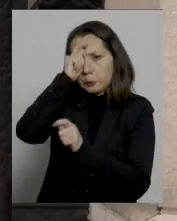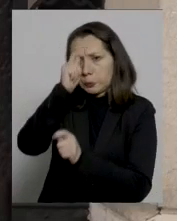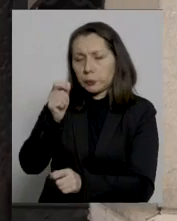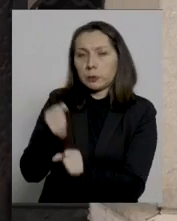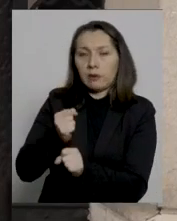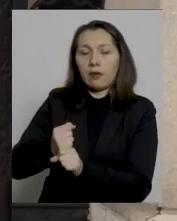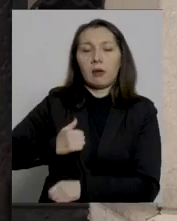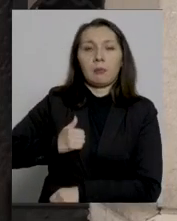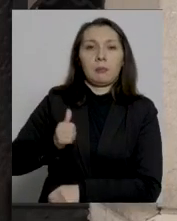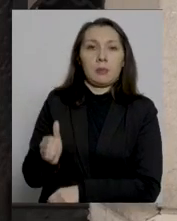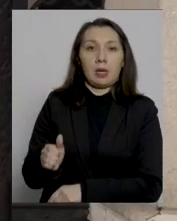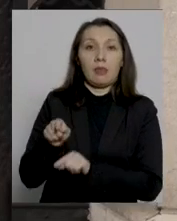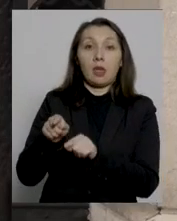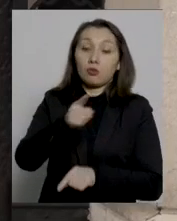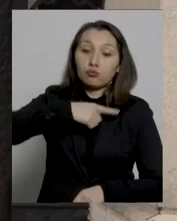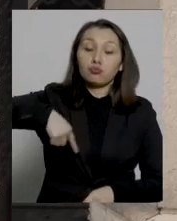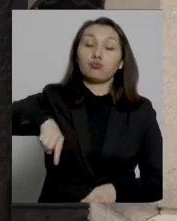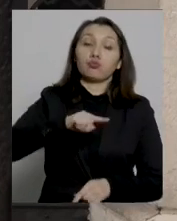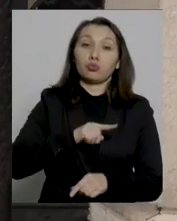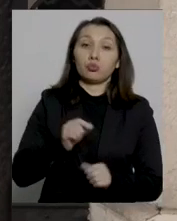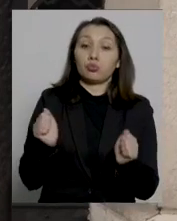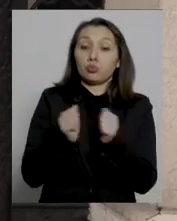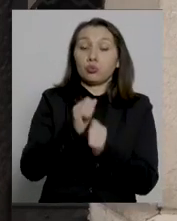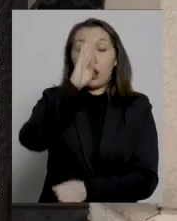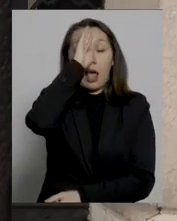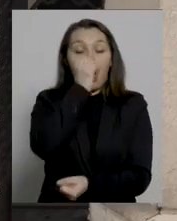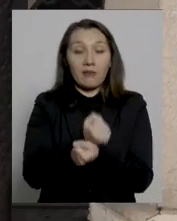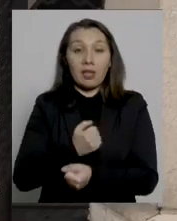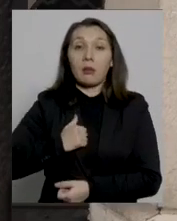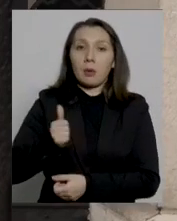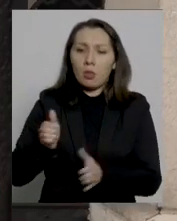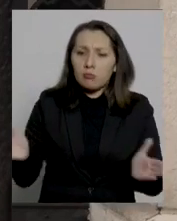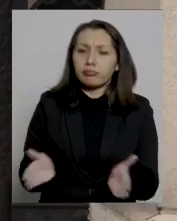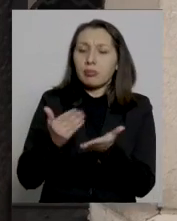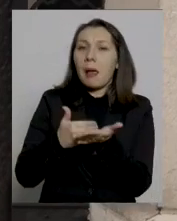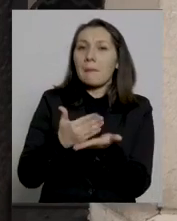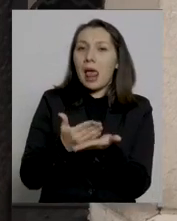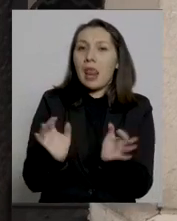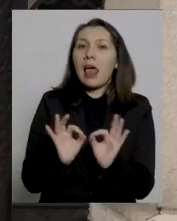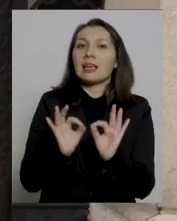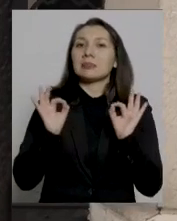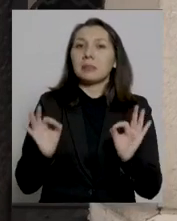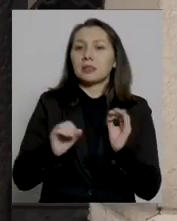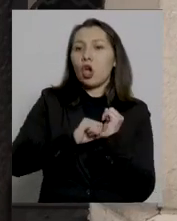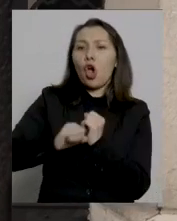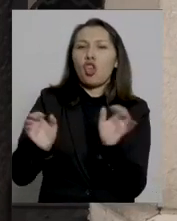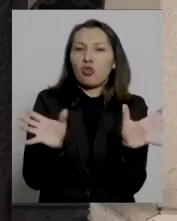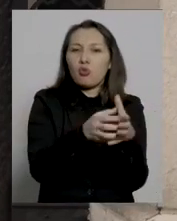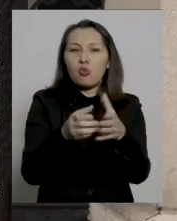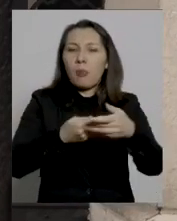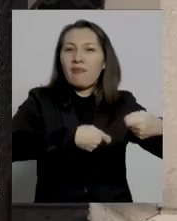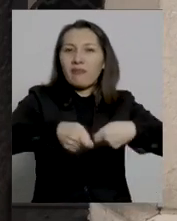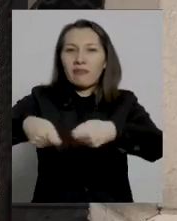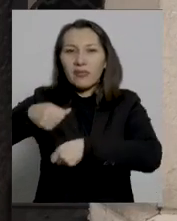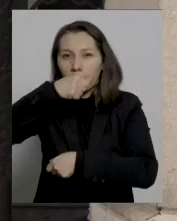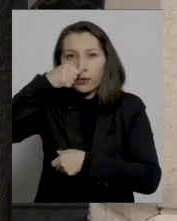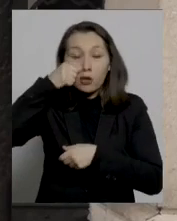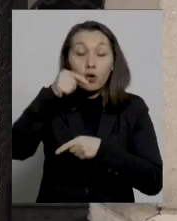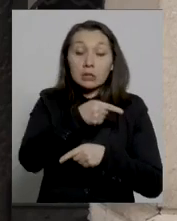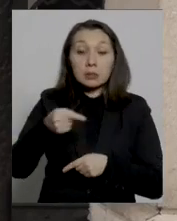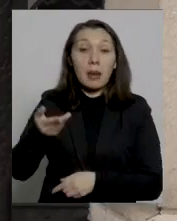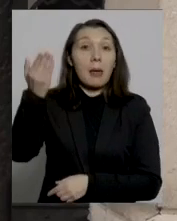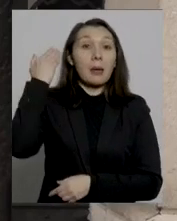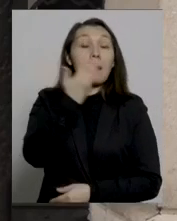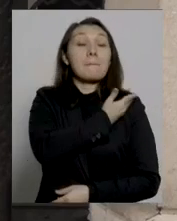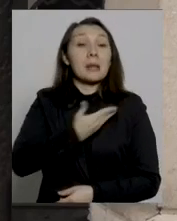Policía de Investigaciones. Nosotros estamos, junto a Carabineros y la PDI, impulsando un plan especial contra las bandas y contra el narcotráfico. La semana